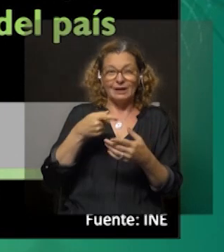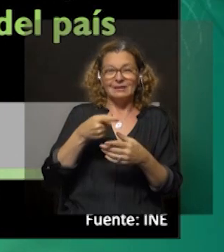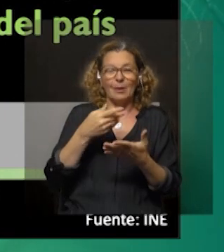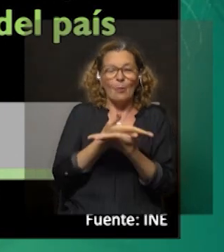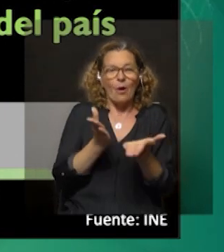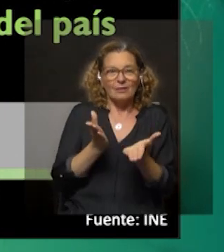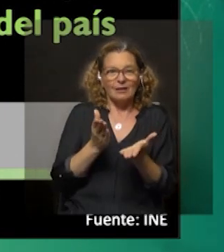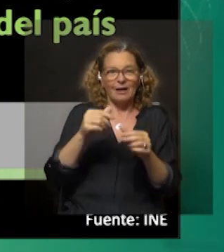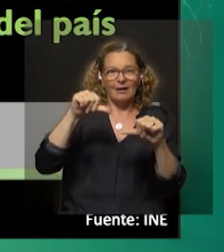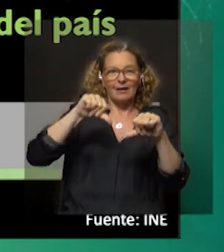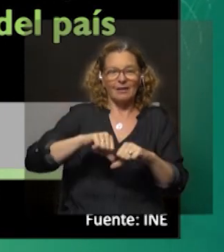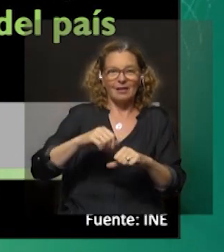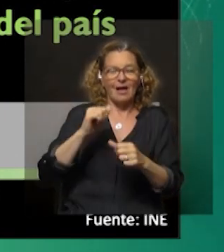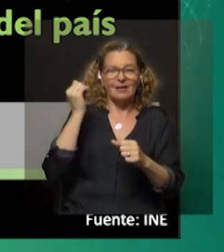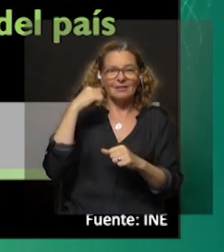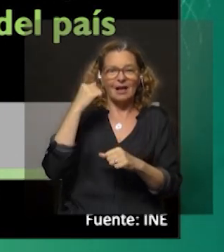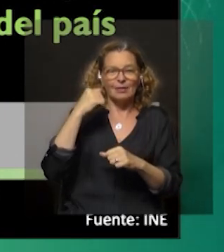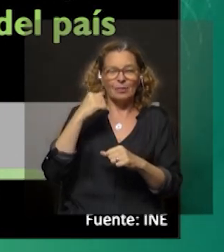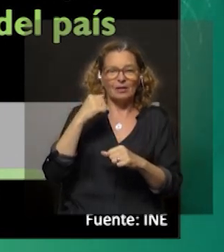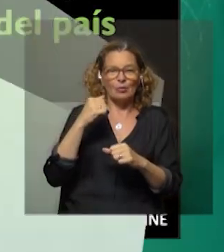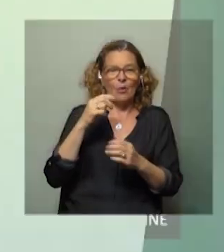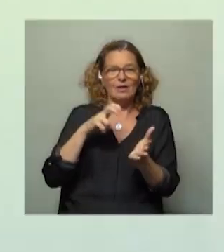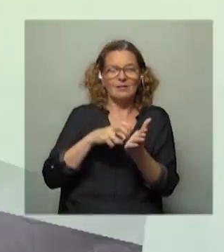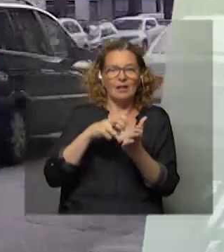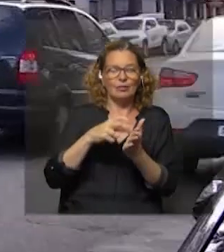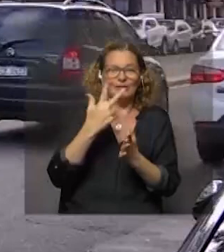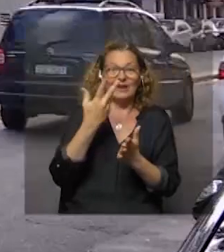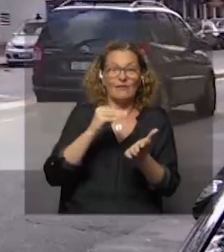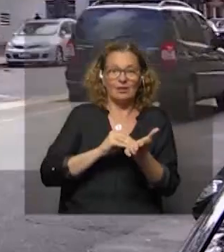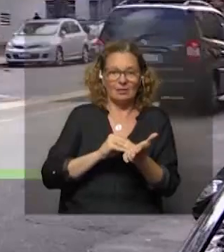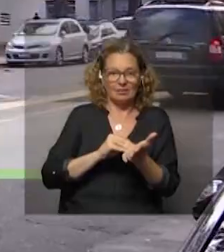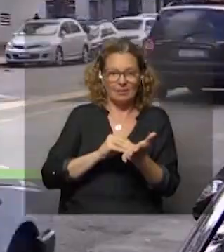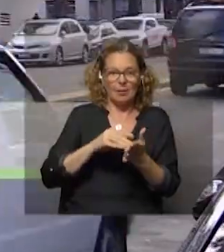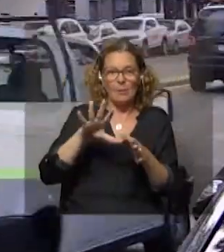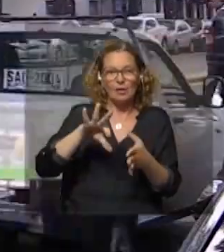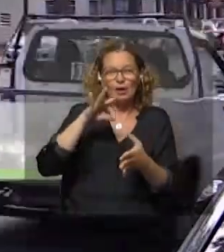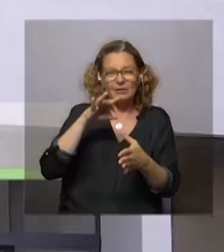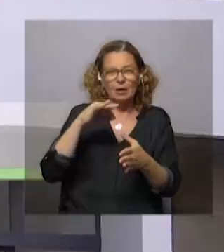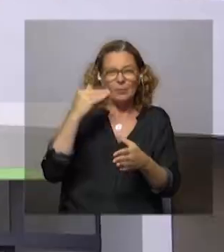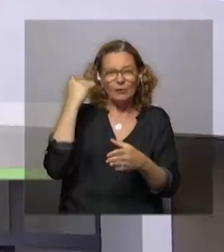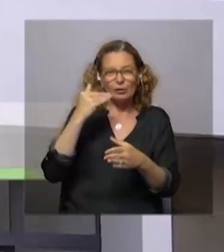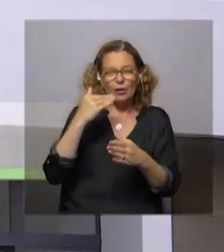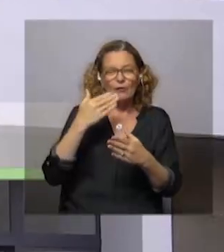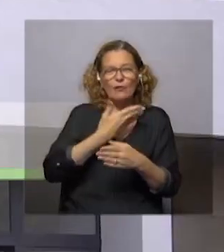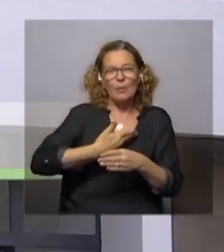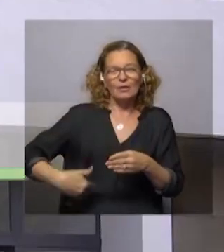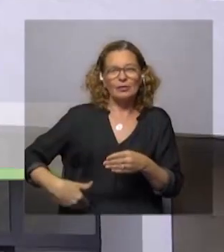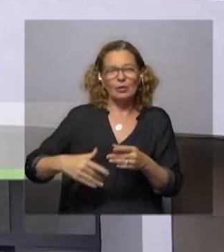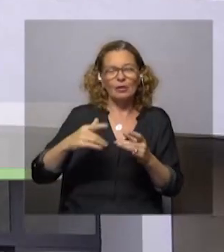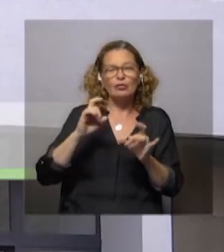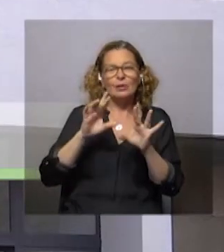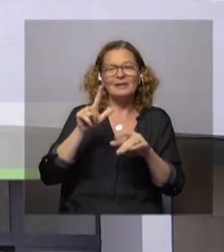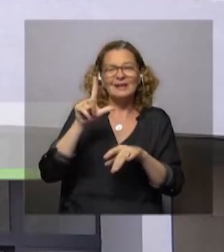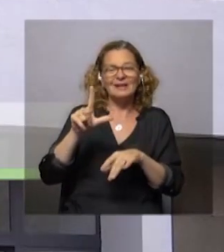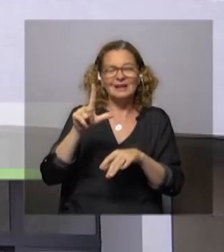muestran que la caída en Salto paysandú es tres veces a la del resto del país comenzó la elección de para docentes de formación en educación Solo siete